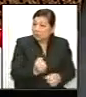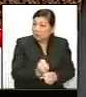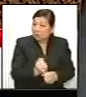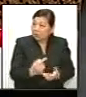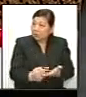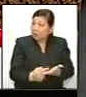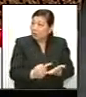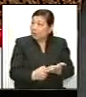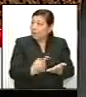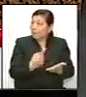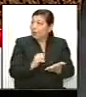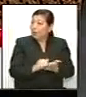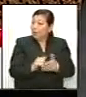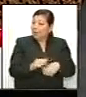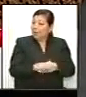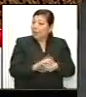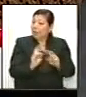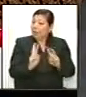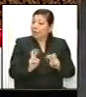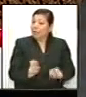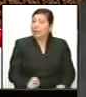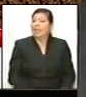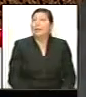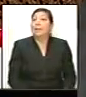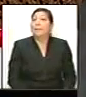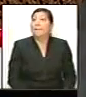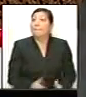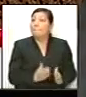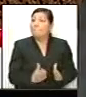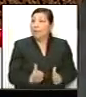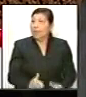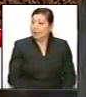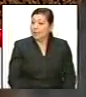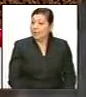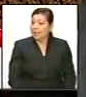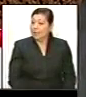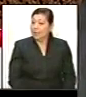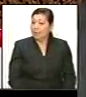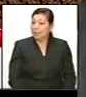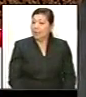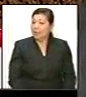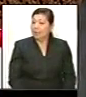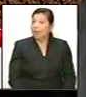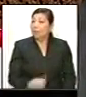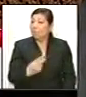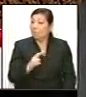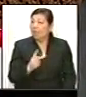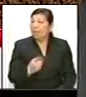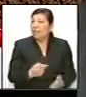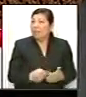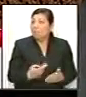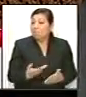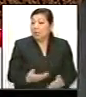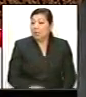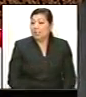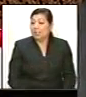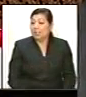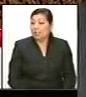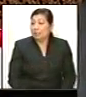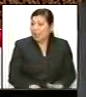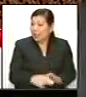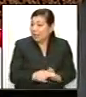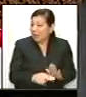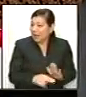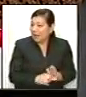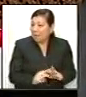trabajo para tratar el tema en particular. Es un modo método inductivo, ¿no? Voy a ver qué pasó para aplicar la norma,